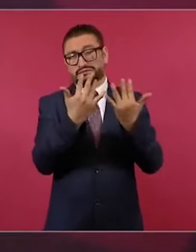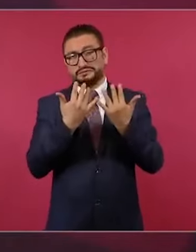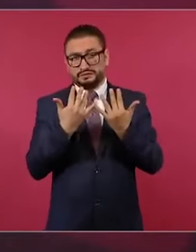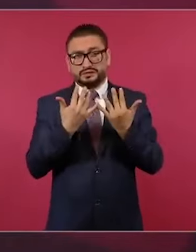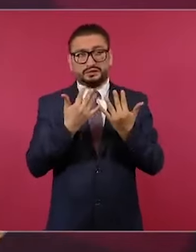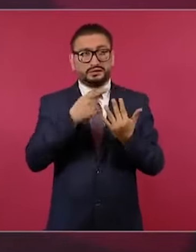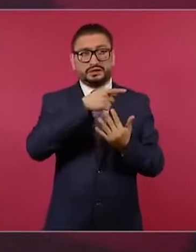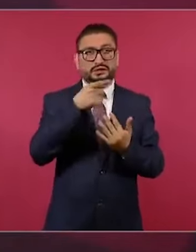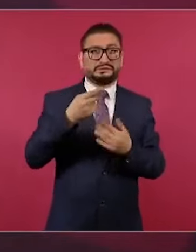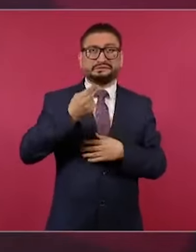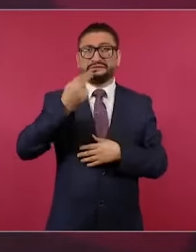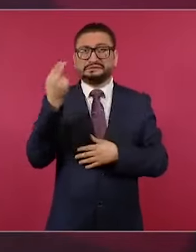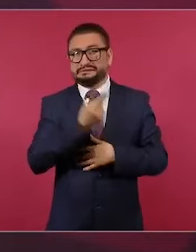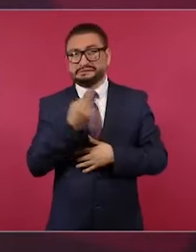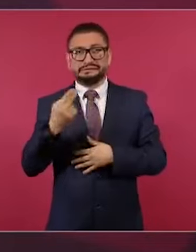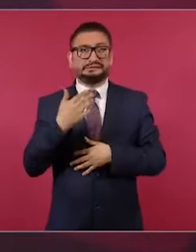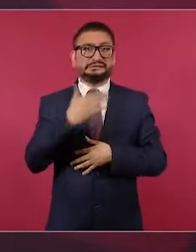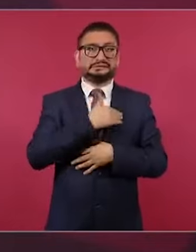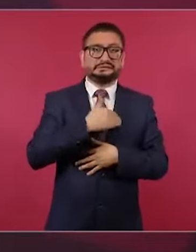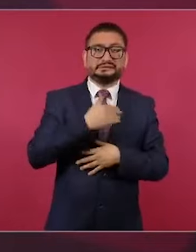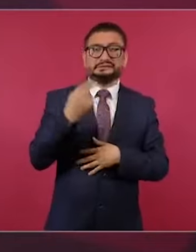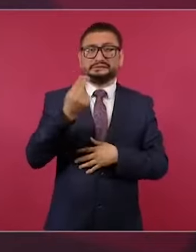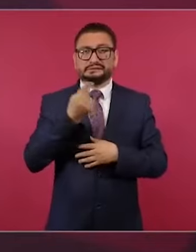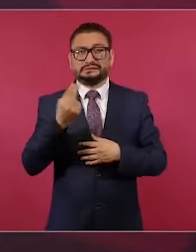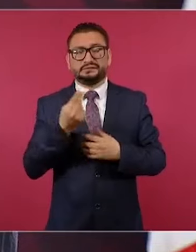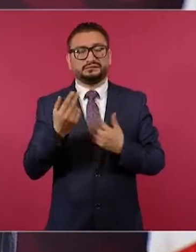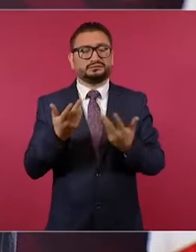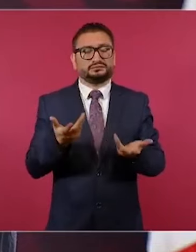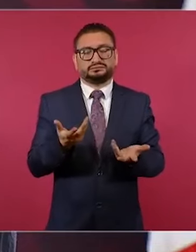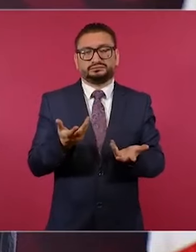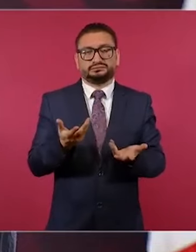les surge, que me necesitan.